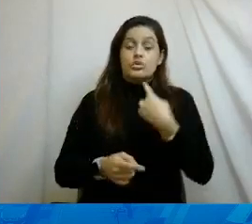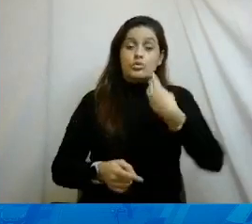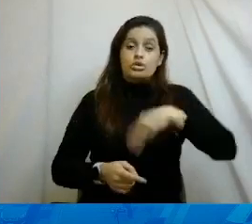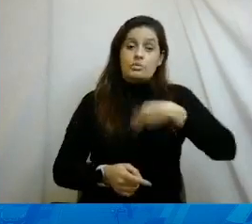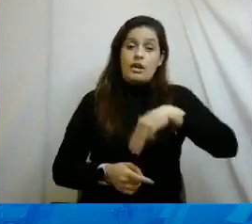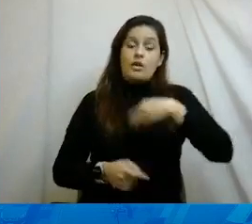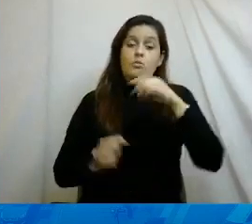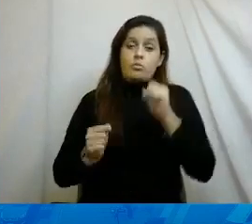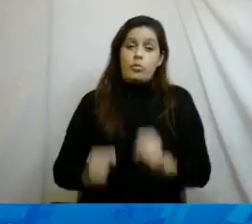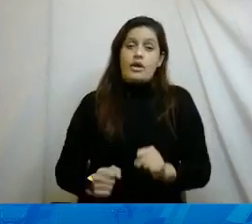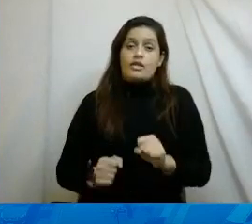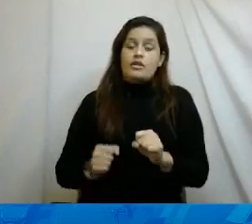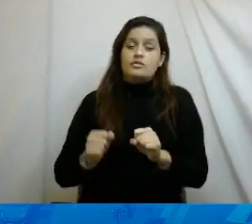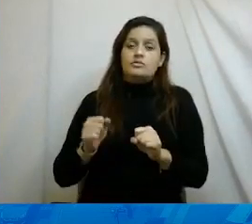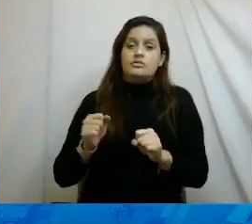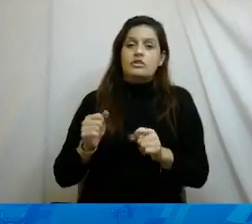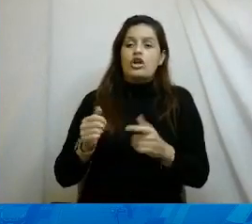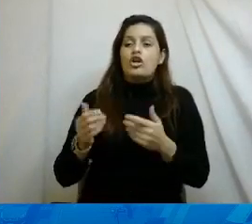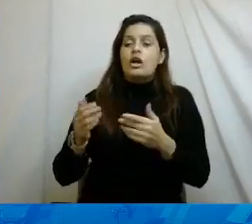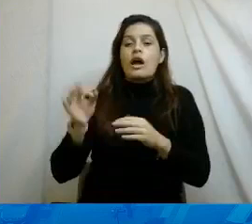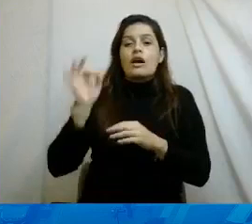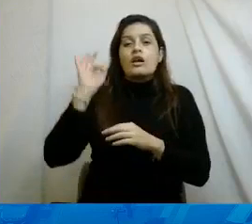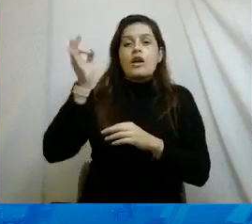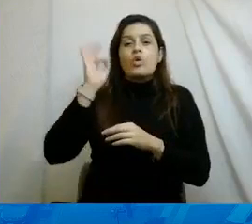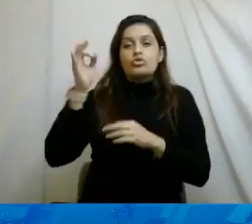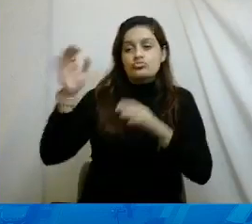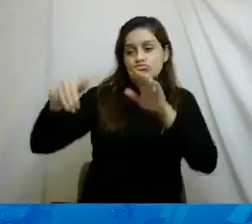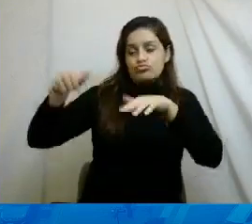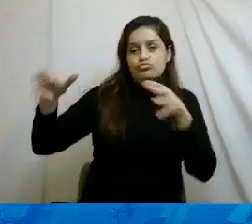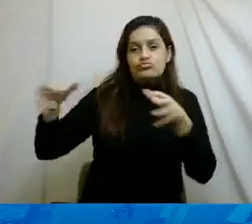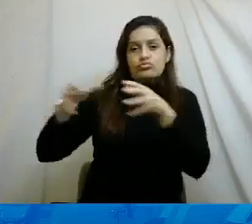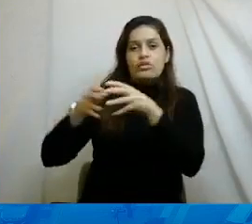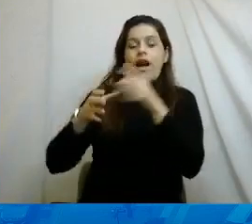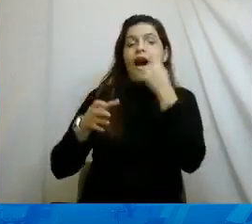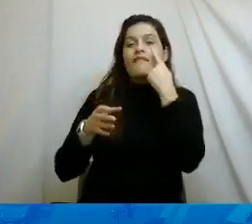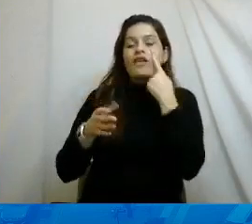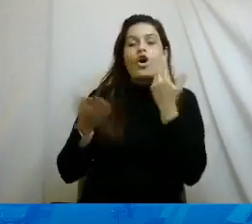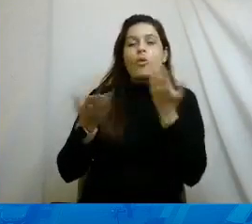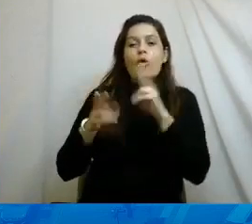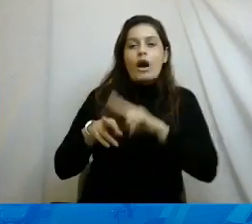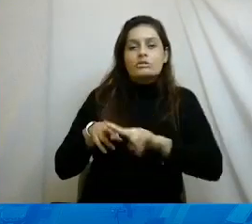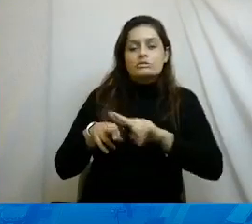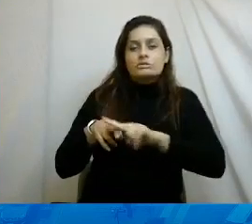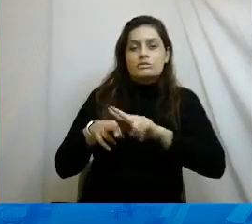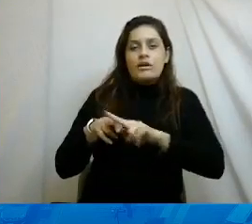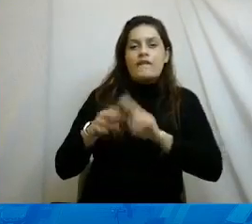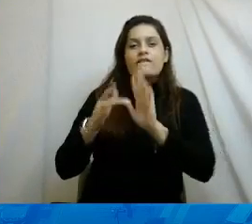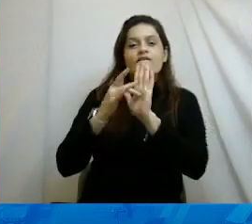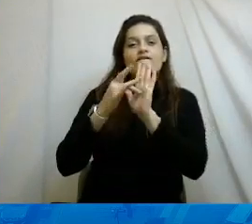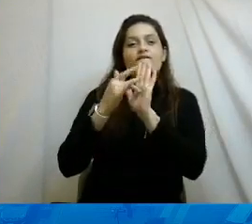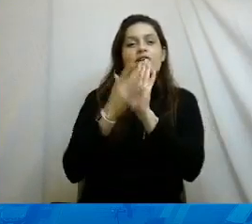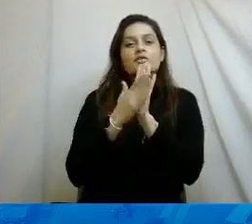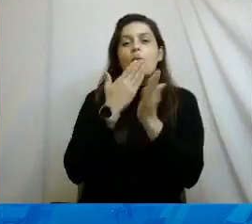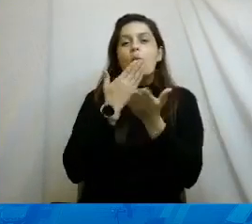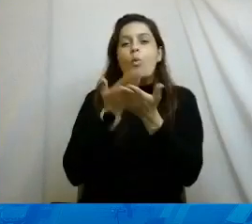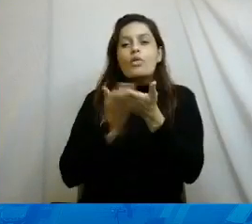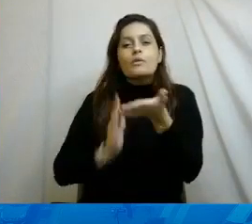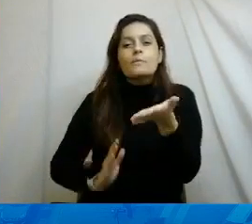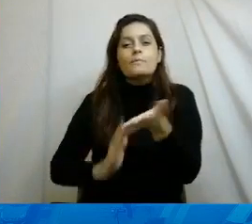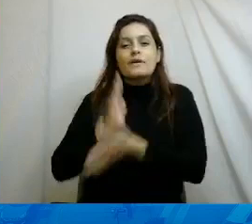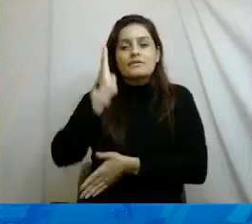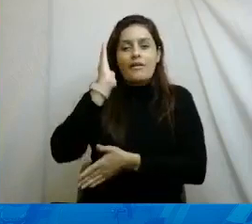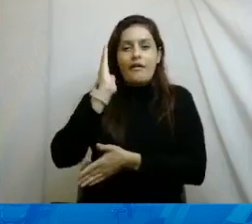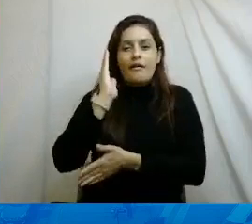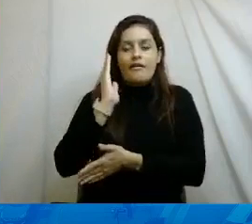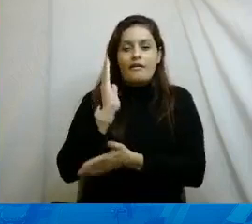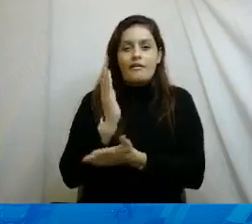municipalidad se pudiera establecer una reunión con aquellos vecinos para ir comentándole la fecha de apertura, en